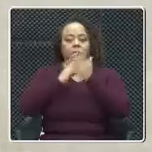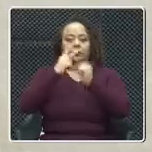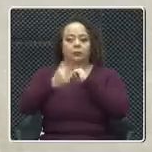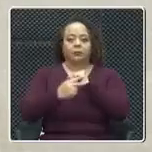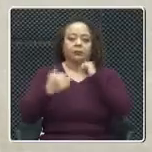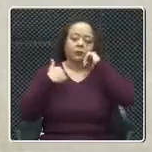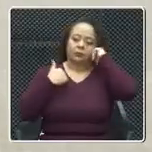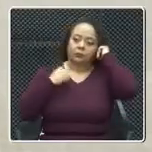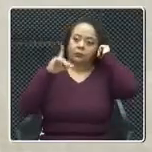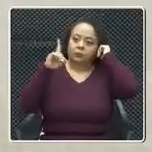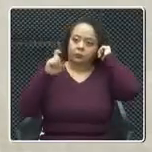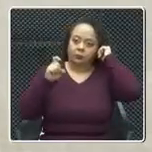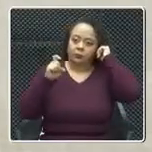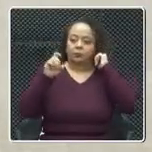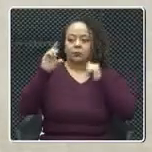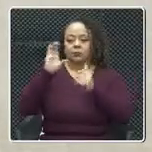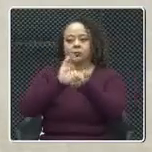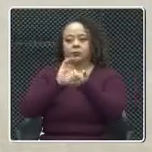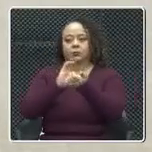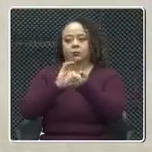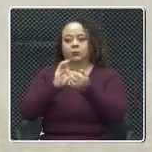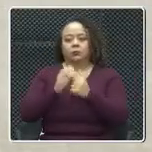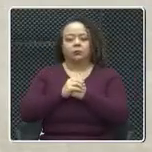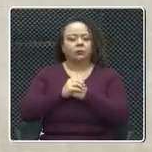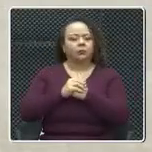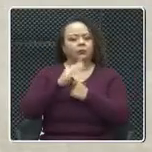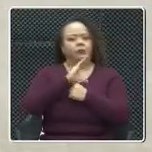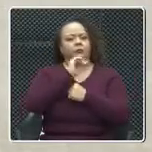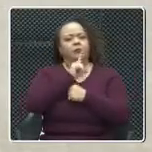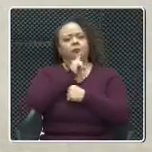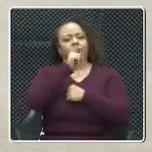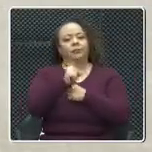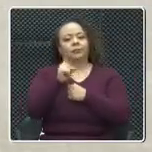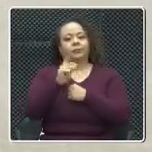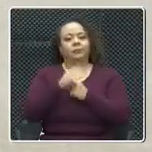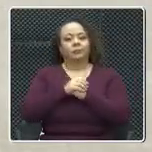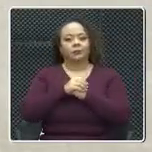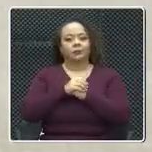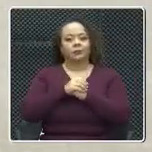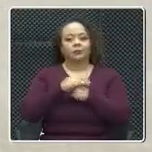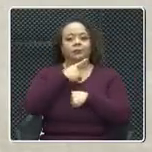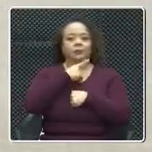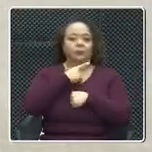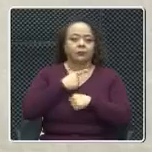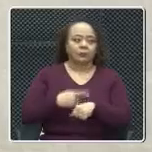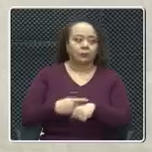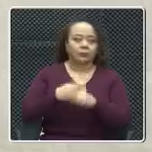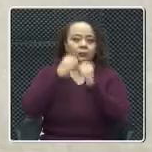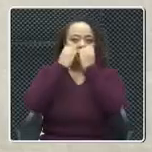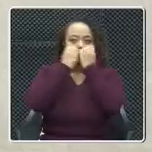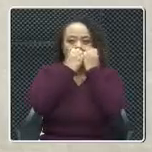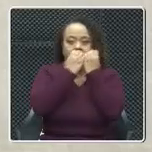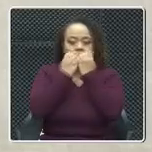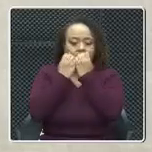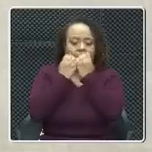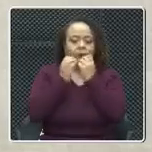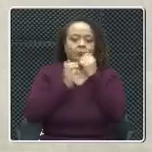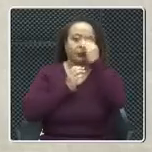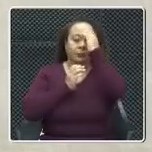con diagnóstico clínico síndrome de burnout, en realidad es depresión, ansiedad,